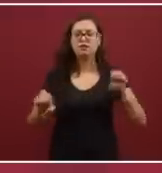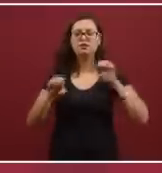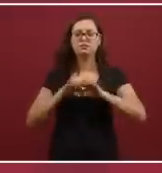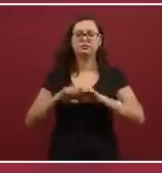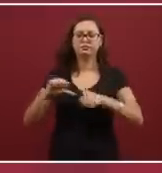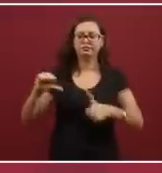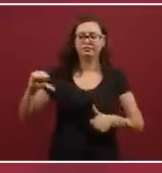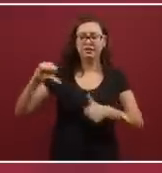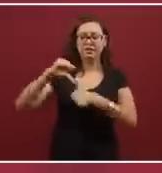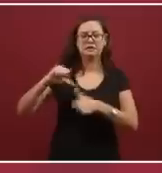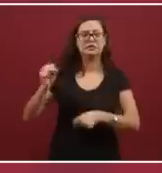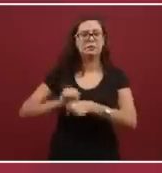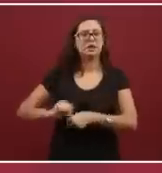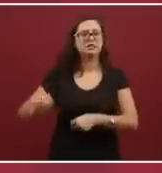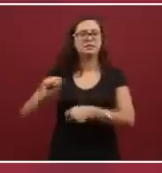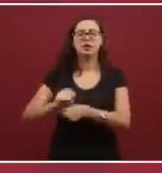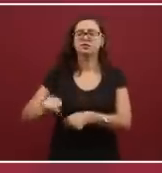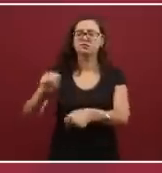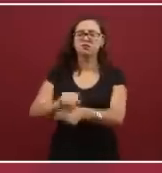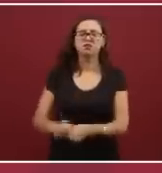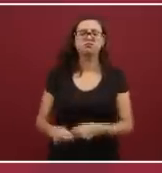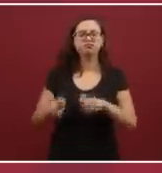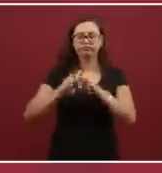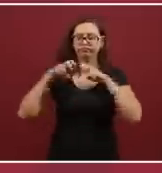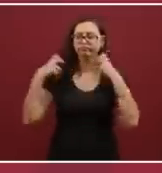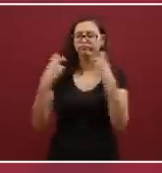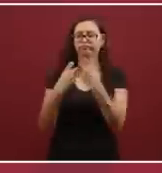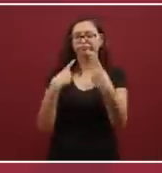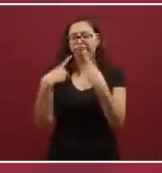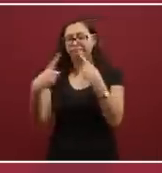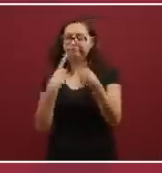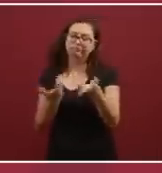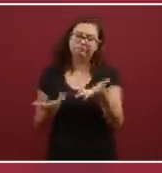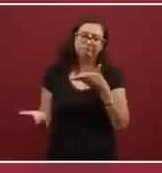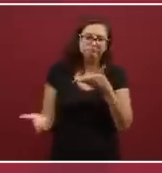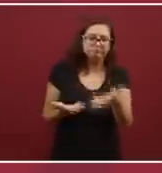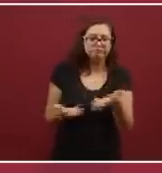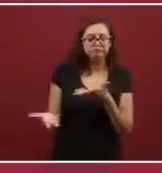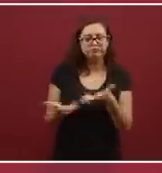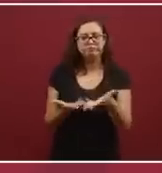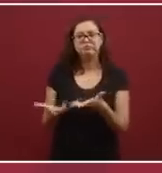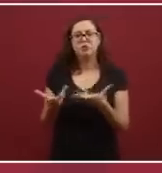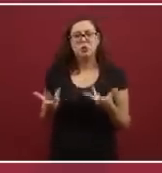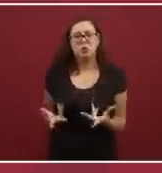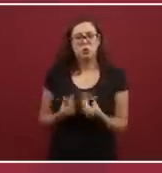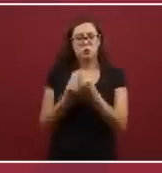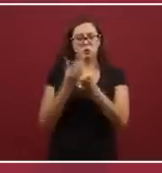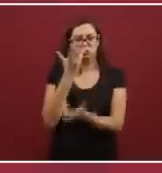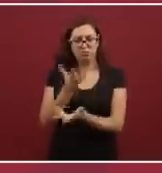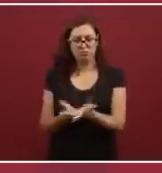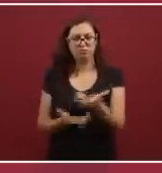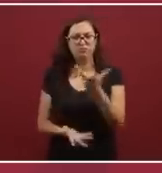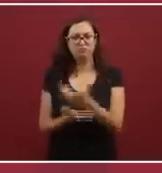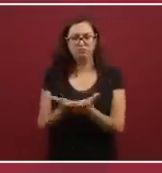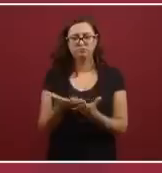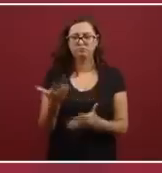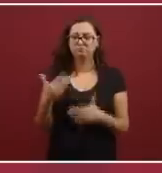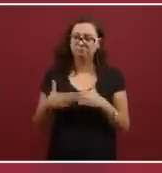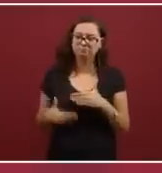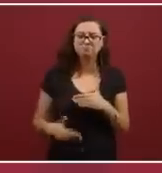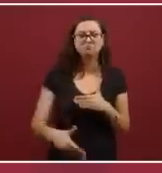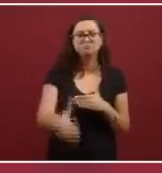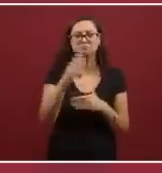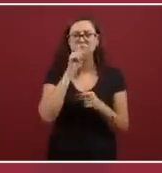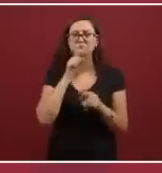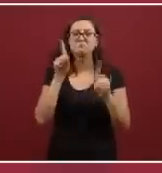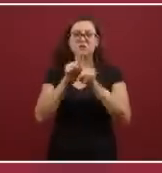reunión semanal para intercambiar esta información y tener una acción conjunta. Y lo haremos